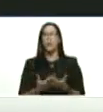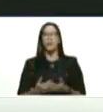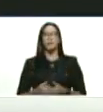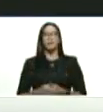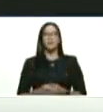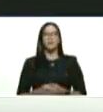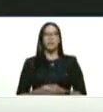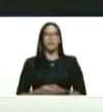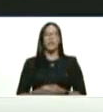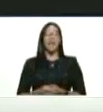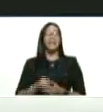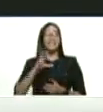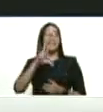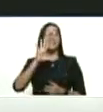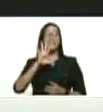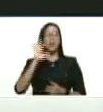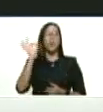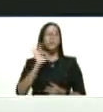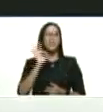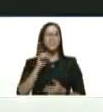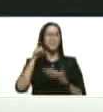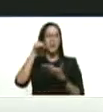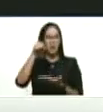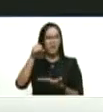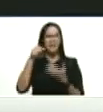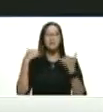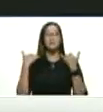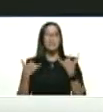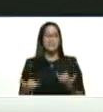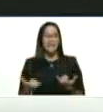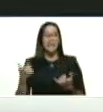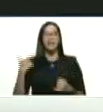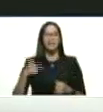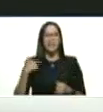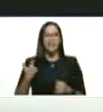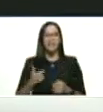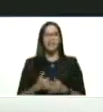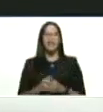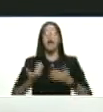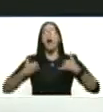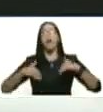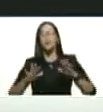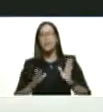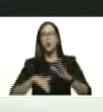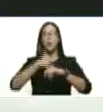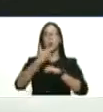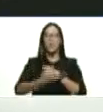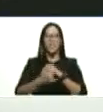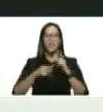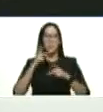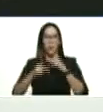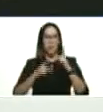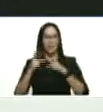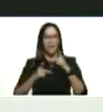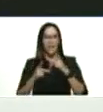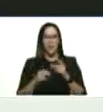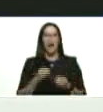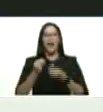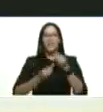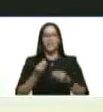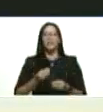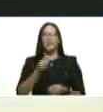el 35% de los CLAP ya tenga, aunque sea un proyecto productivo, produciendo alimento